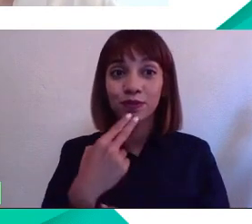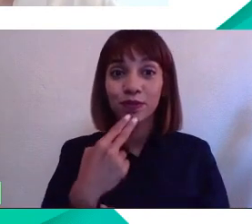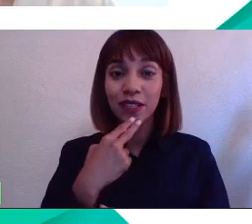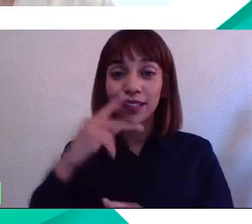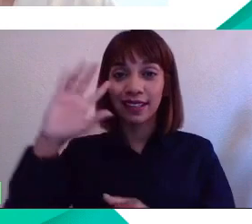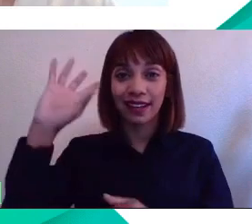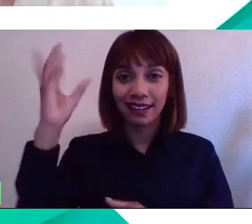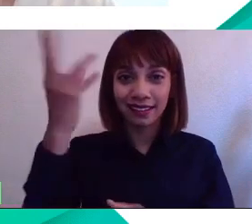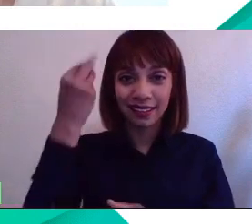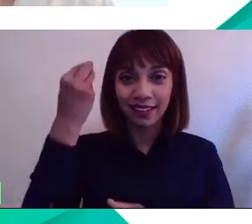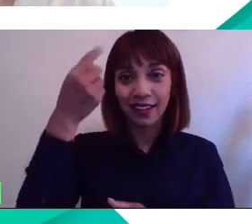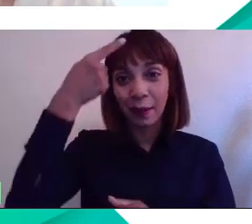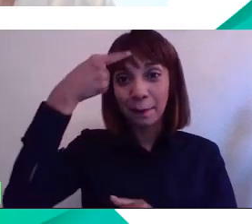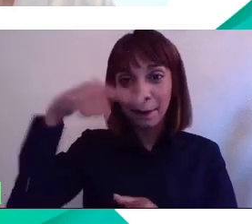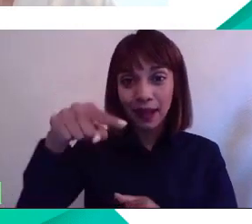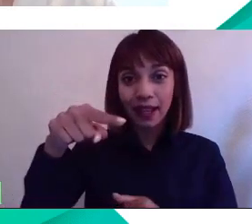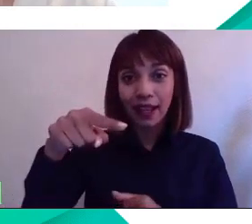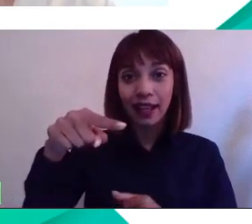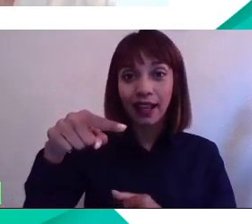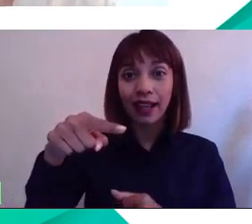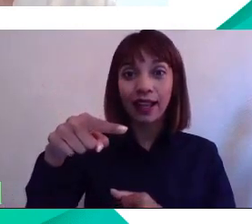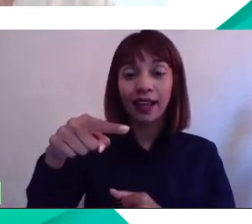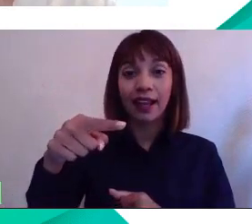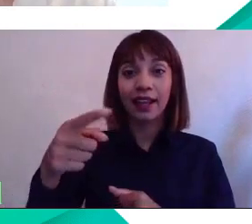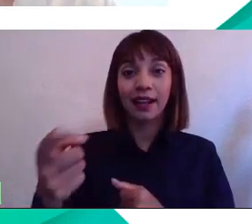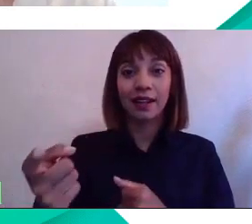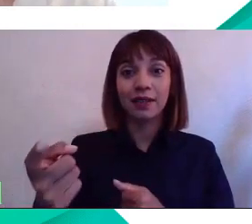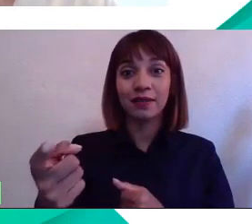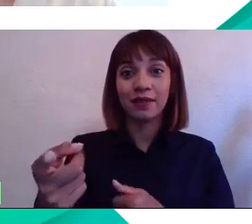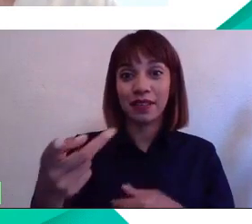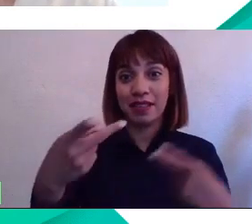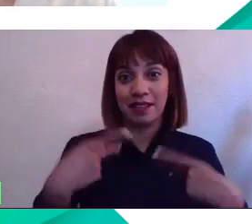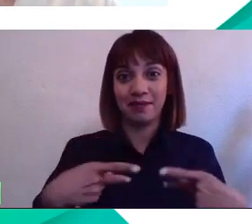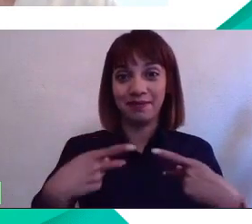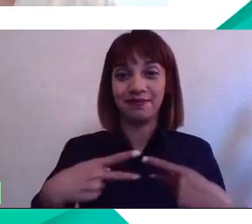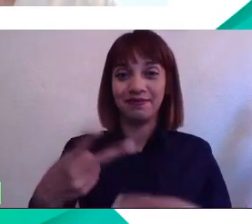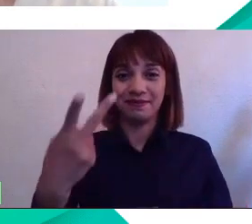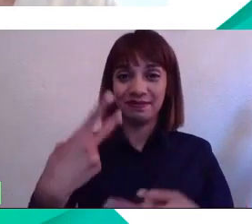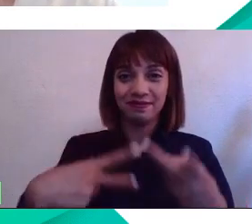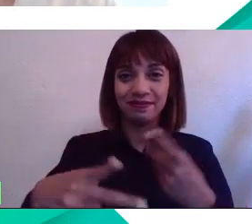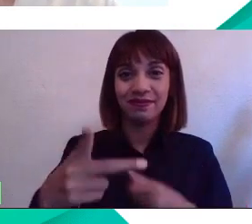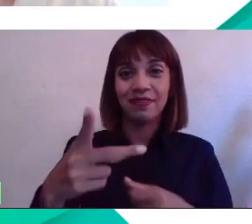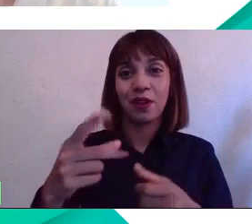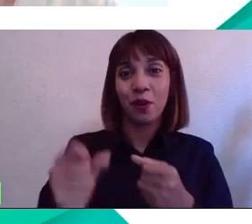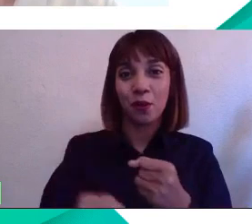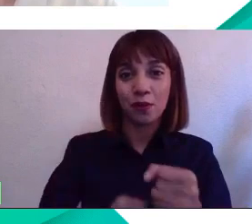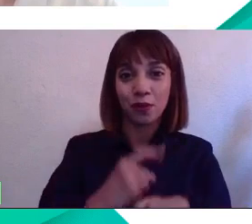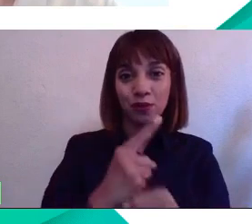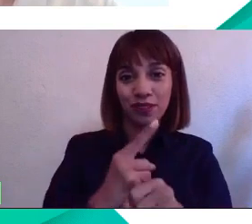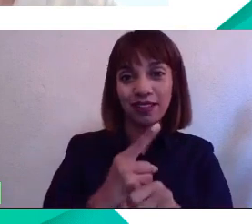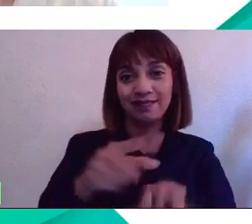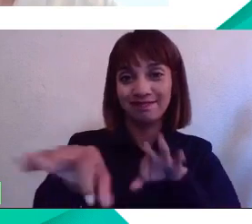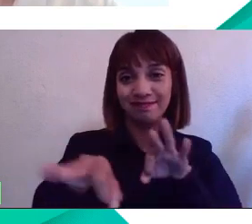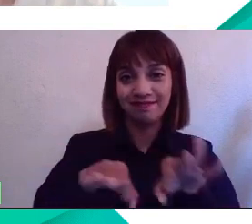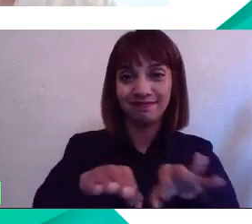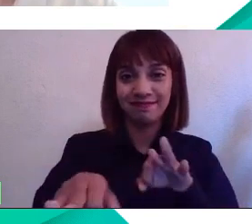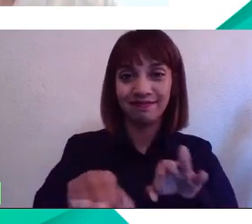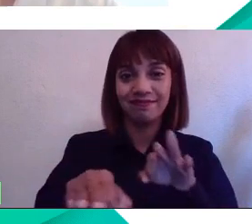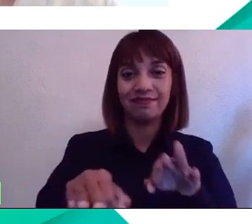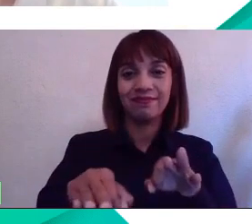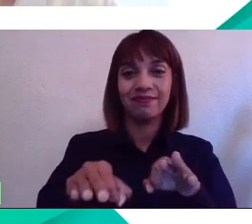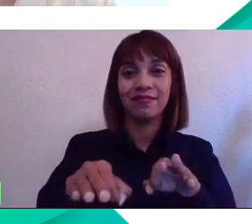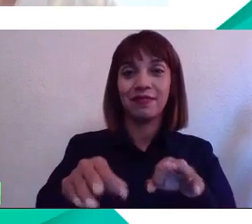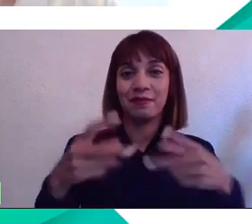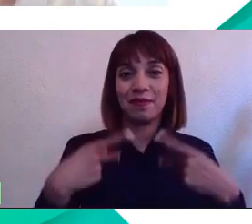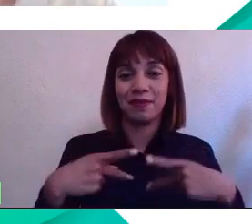y las historias para conectar personas con oportunidad para pasar a la acción mediante oportunidades de empleo, voluntariado y pasantías. Y